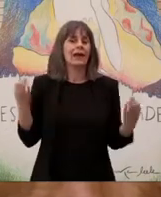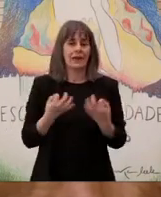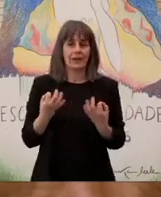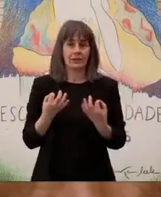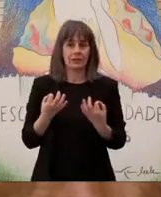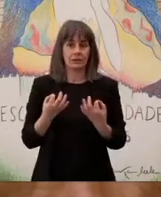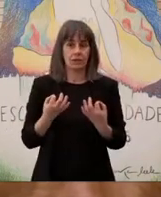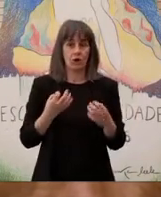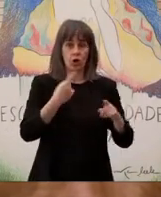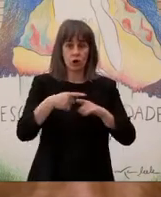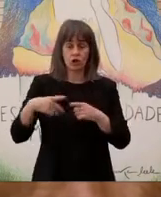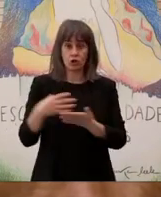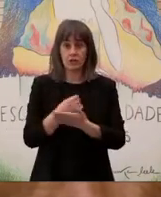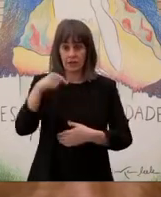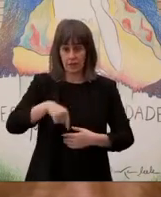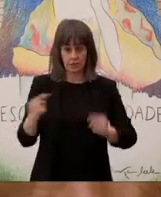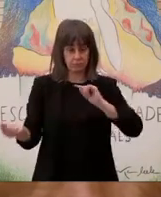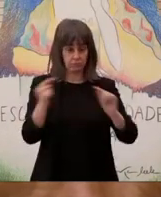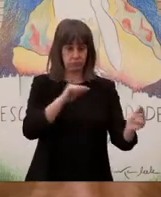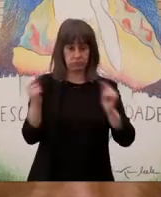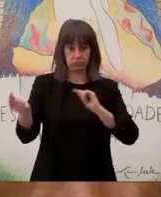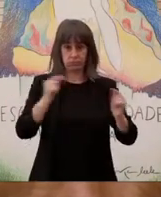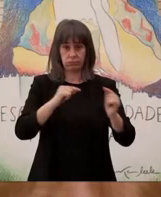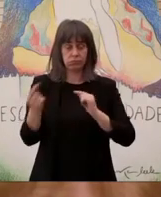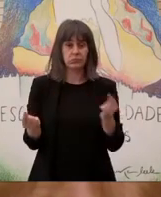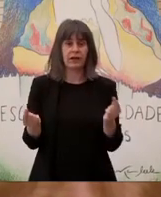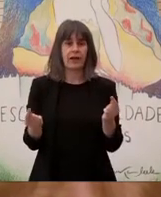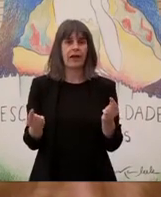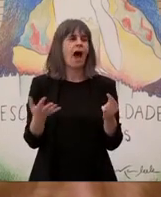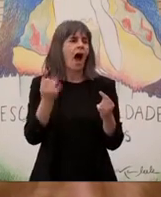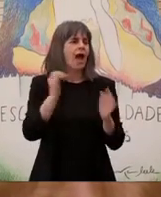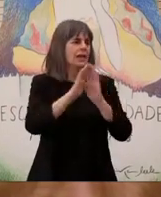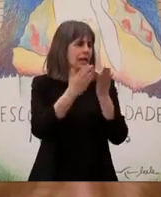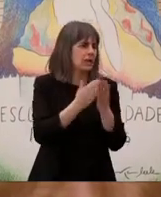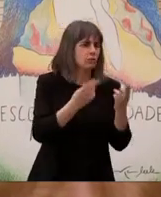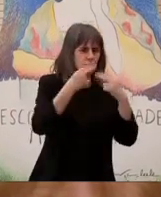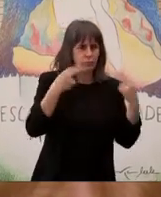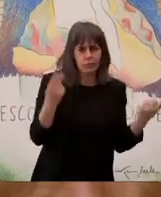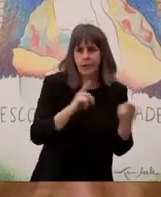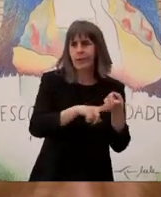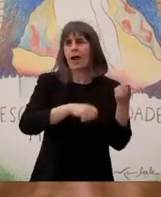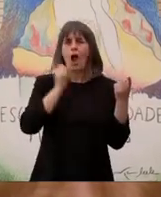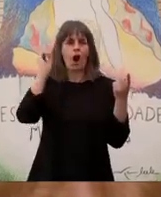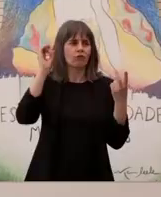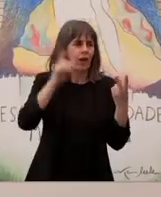todo esto que estamos discutiendo aquí y que ten publicación de libros conferencias streamings podcast todo